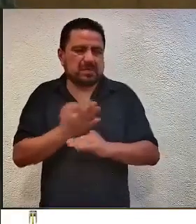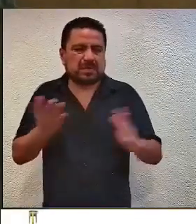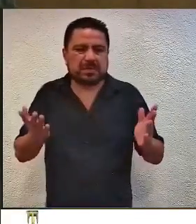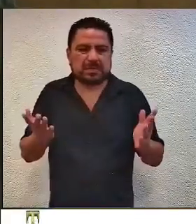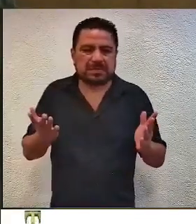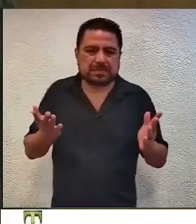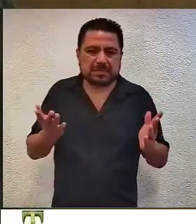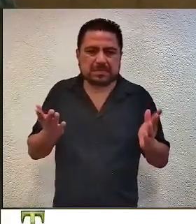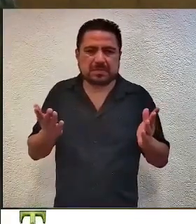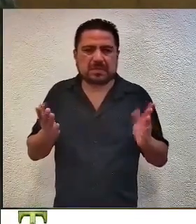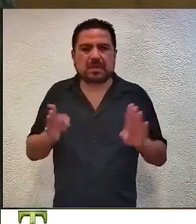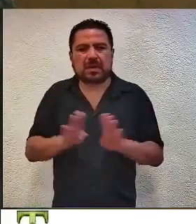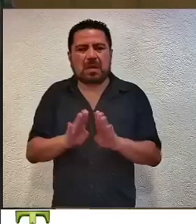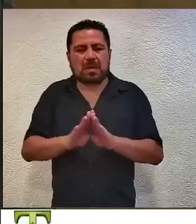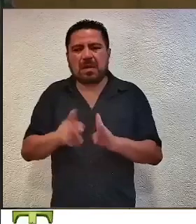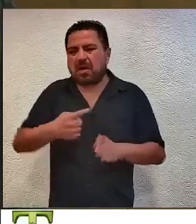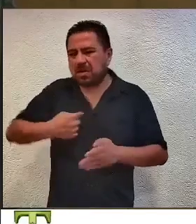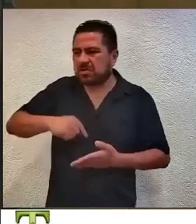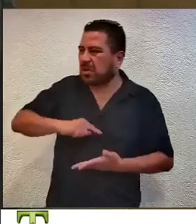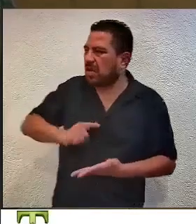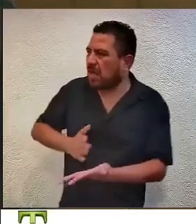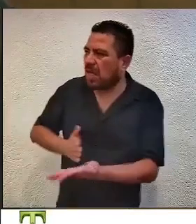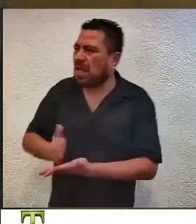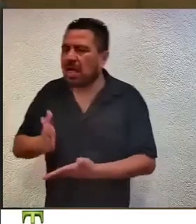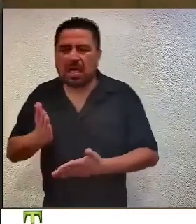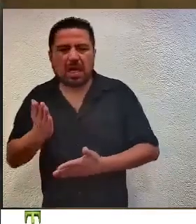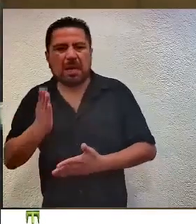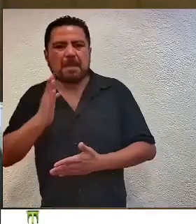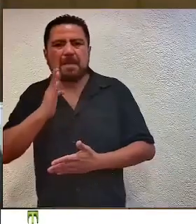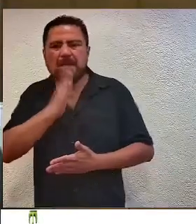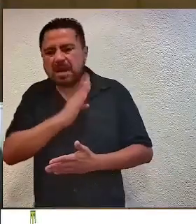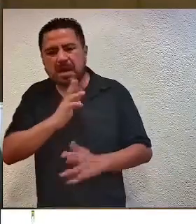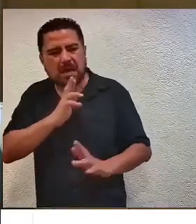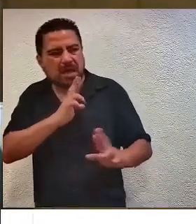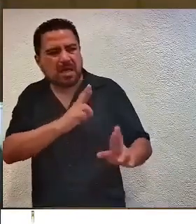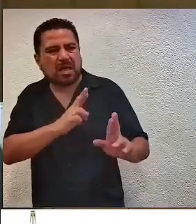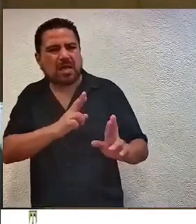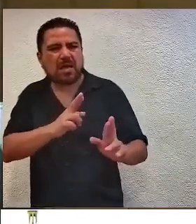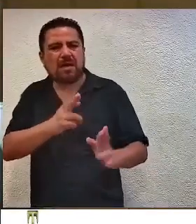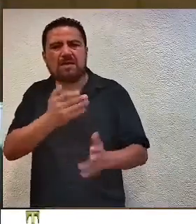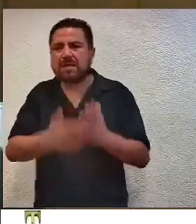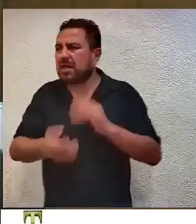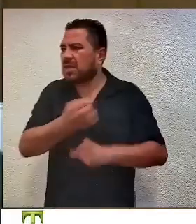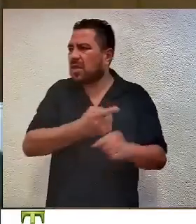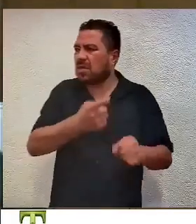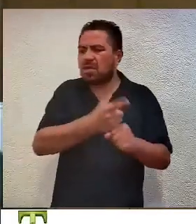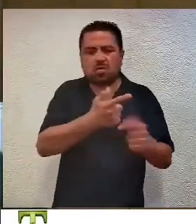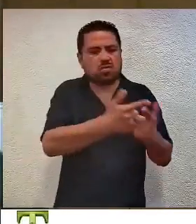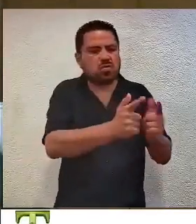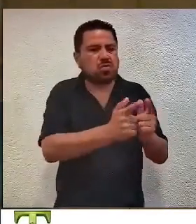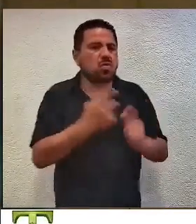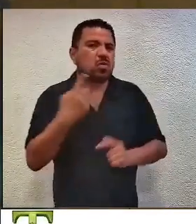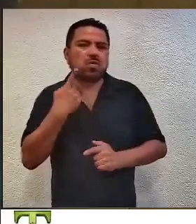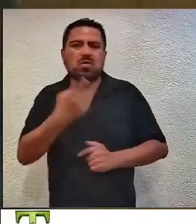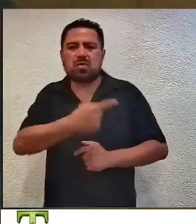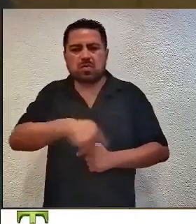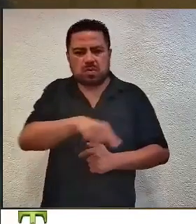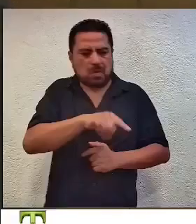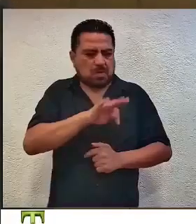tratando de manera indebida de resolver sin darle la oportunidad al partido político que lo